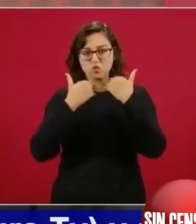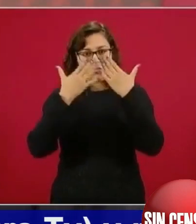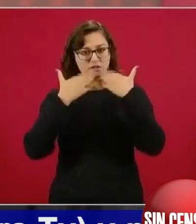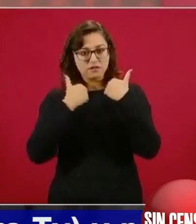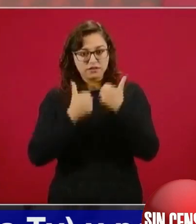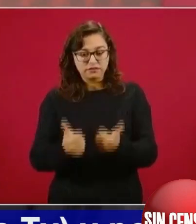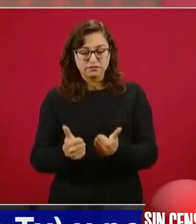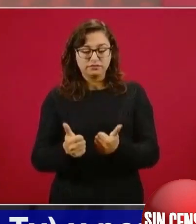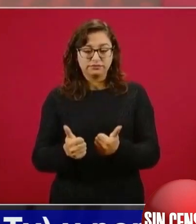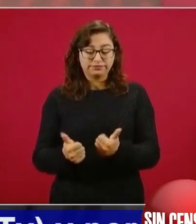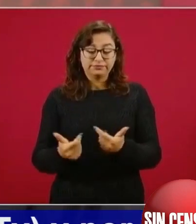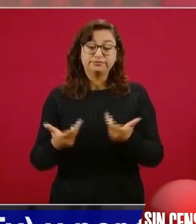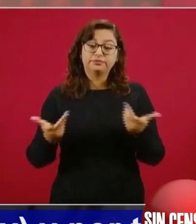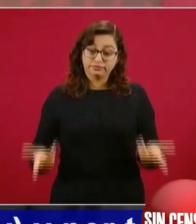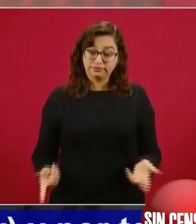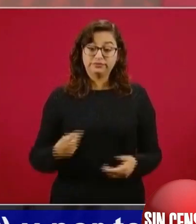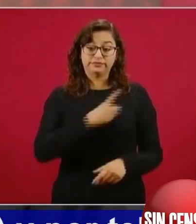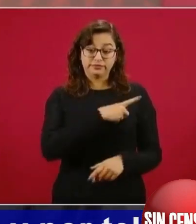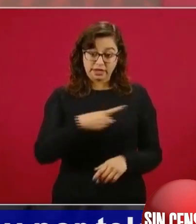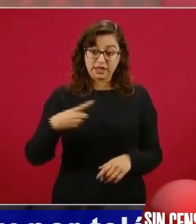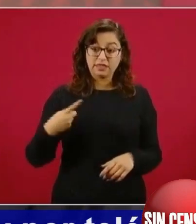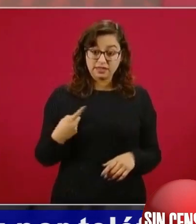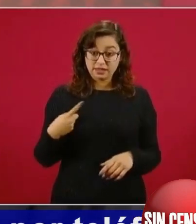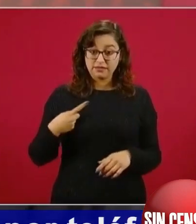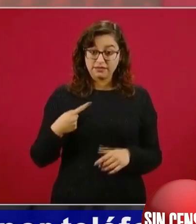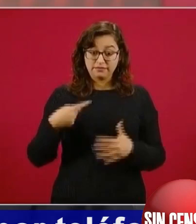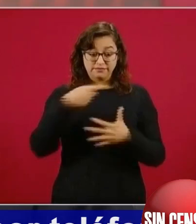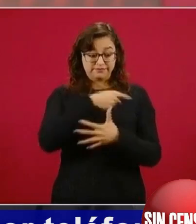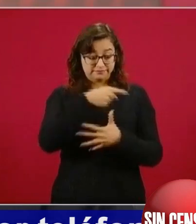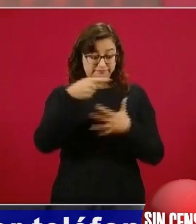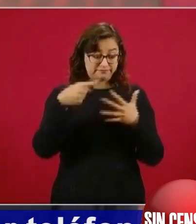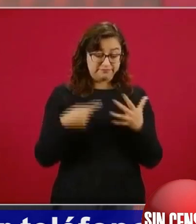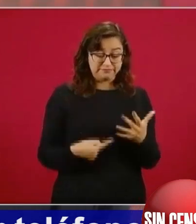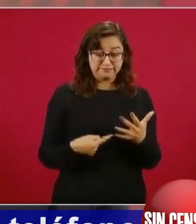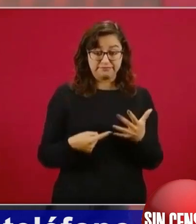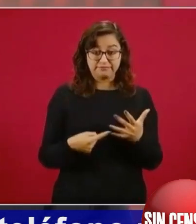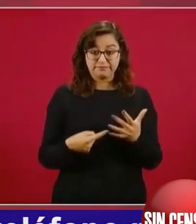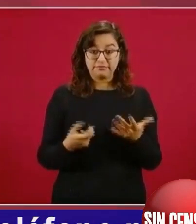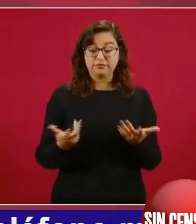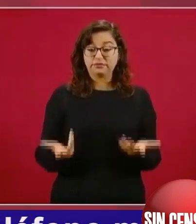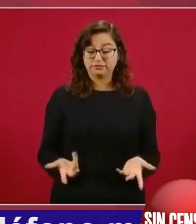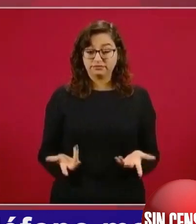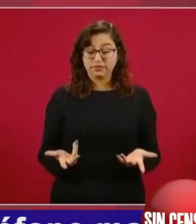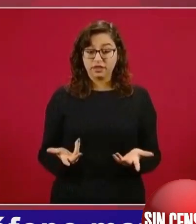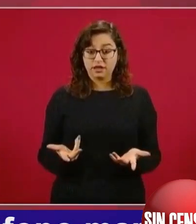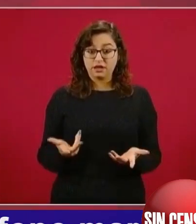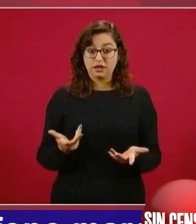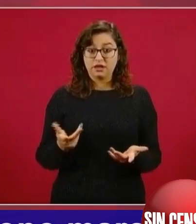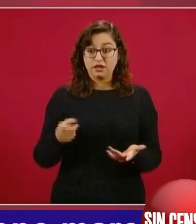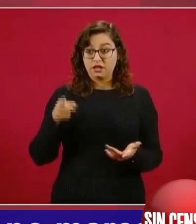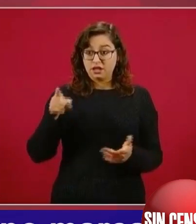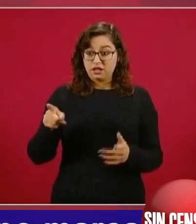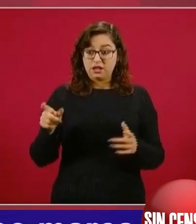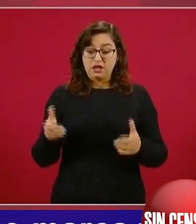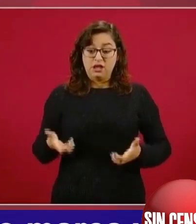y se tiene que tomar en cuenta que, por ejemplo, los ingresos de las